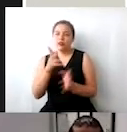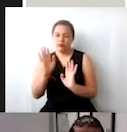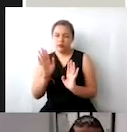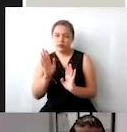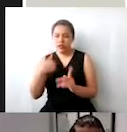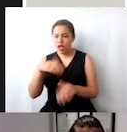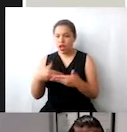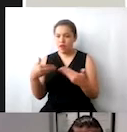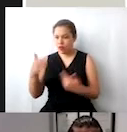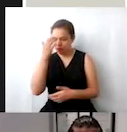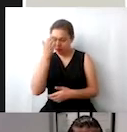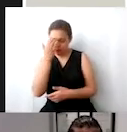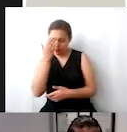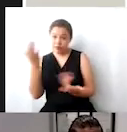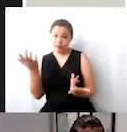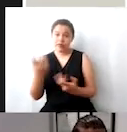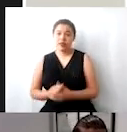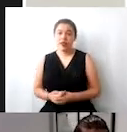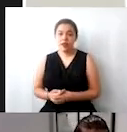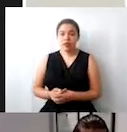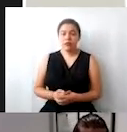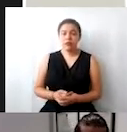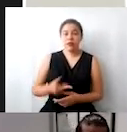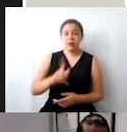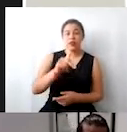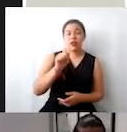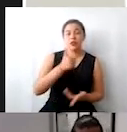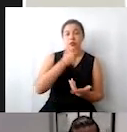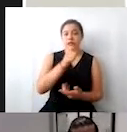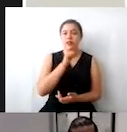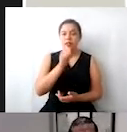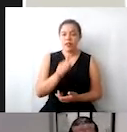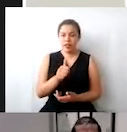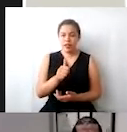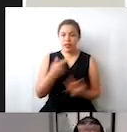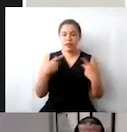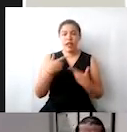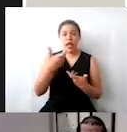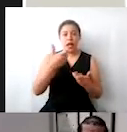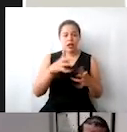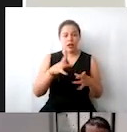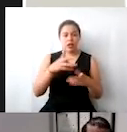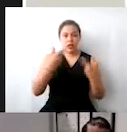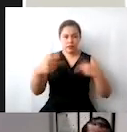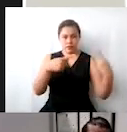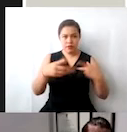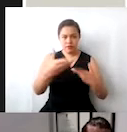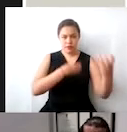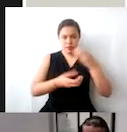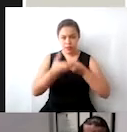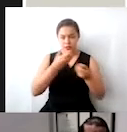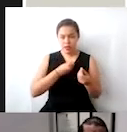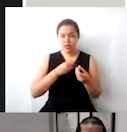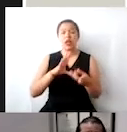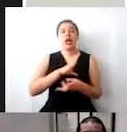conocemos? Pues básicamente por no pagar PTU. Es decir, la empresa productiva tenía todas las utilidades, pero todos